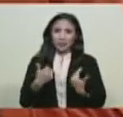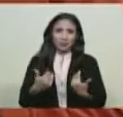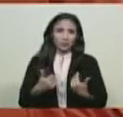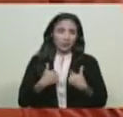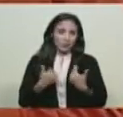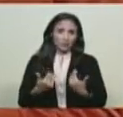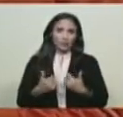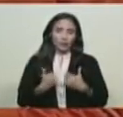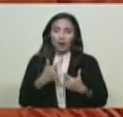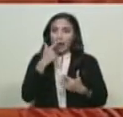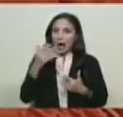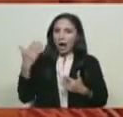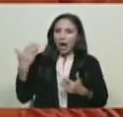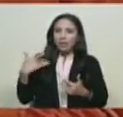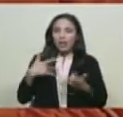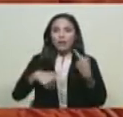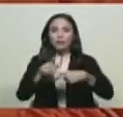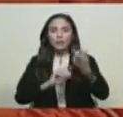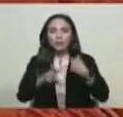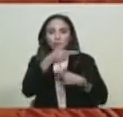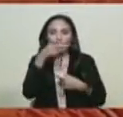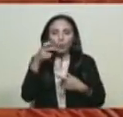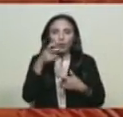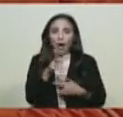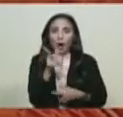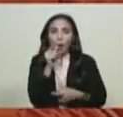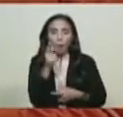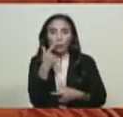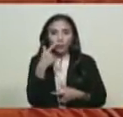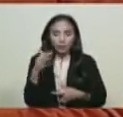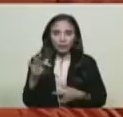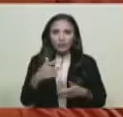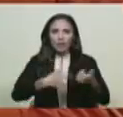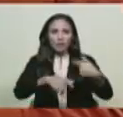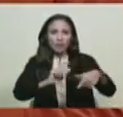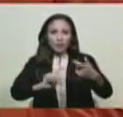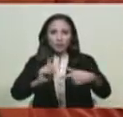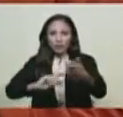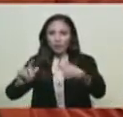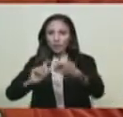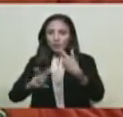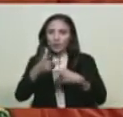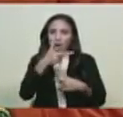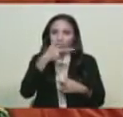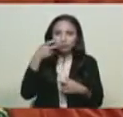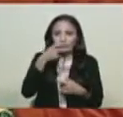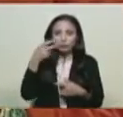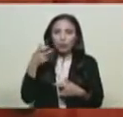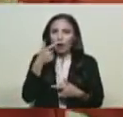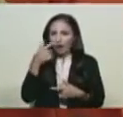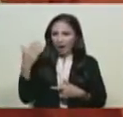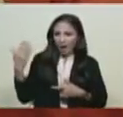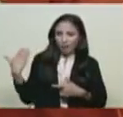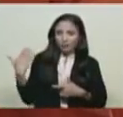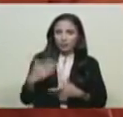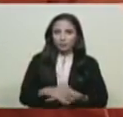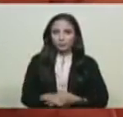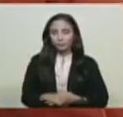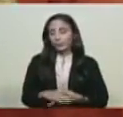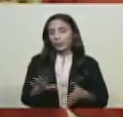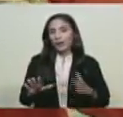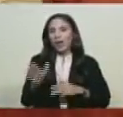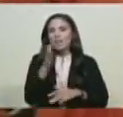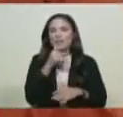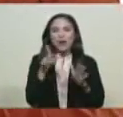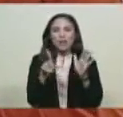como sicario. Macron es un sicario de los intereses de la oligarquía financiera para destruir los derechos